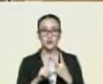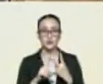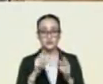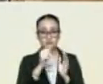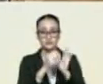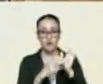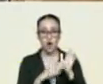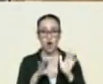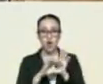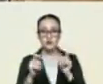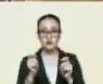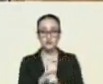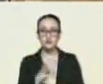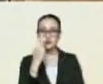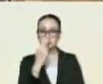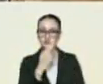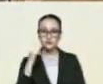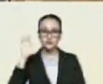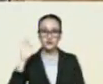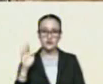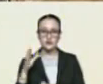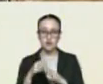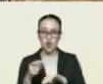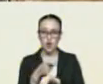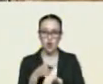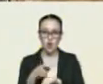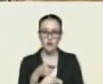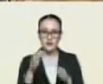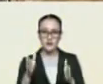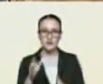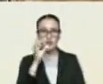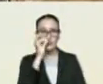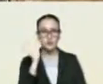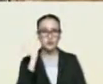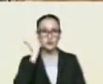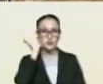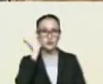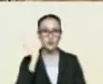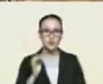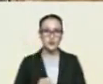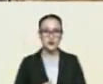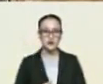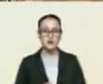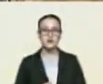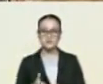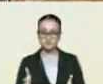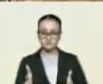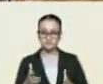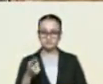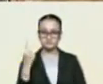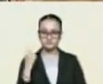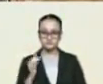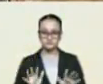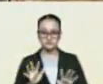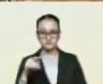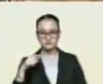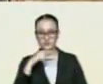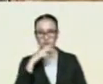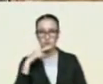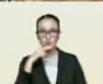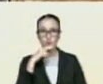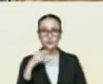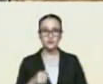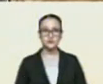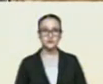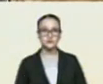mediante el cual se juramentan las gobernadoras y los gobernadores proclamados en las pasadas elecciones. Bueno,